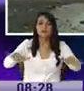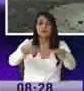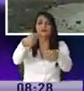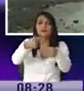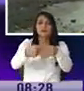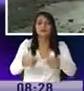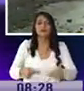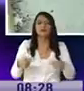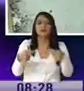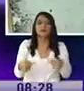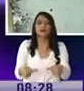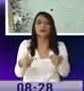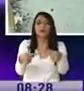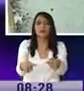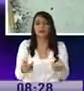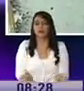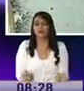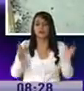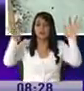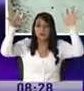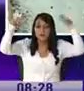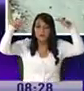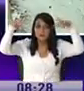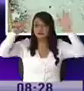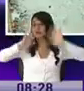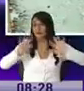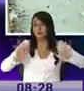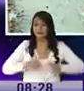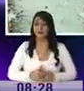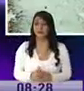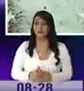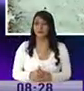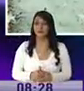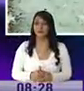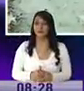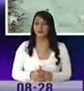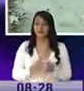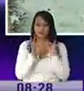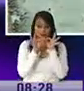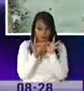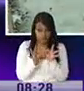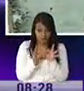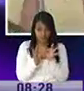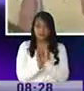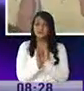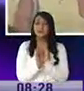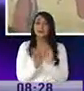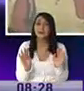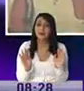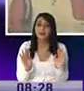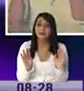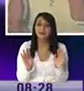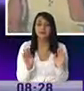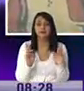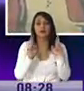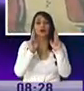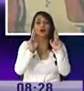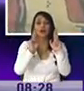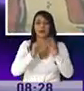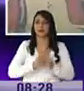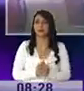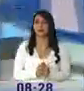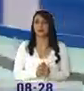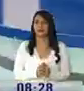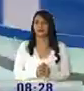diaria por el temporal que estábamos viviendo y que se haga ese reeo así de sencillo nada más doña